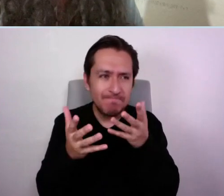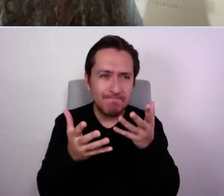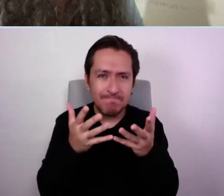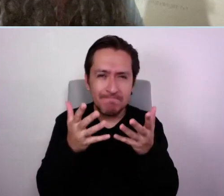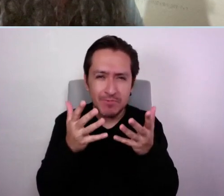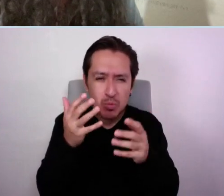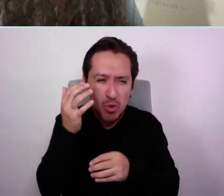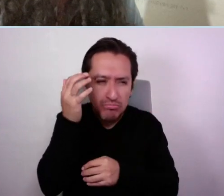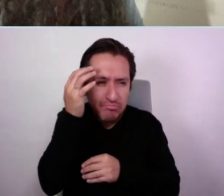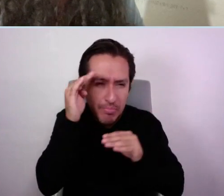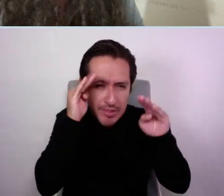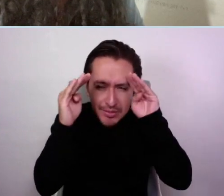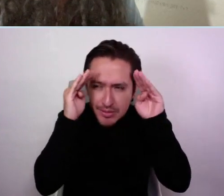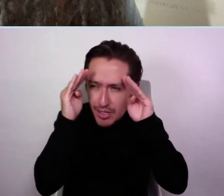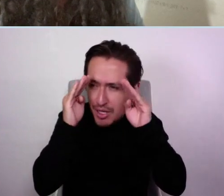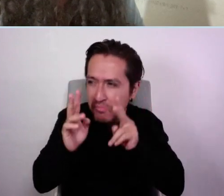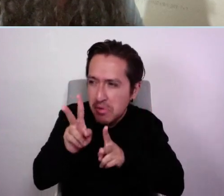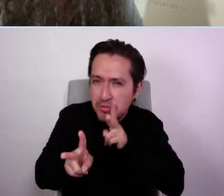ellas